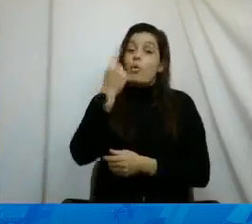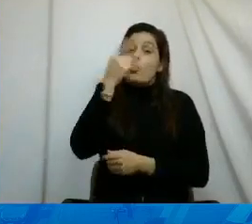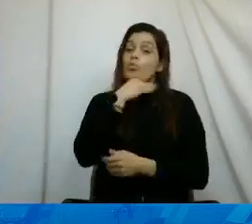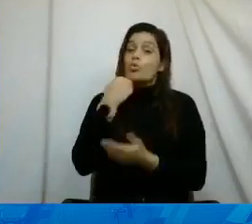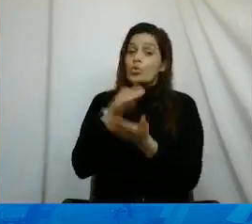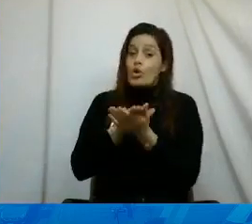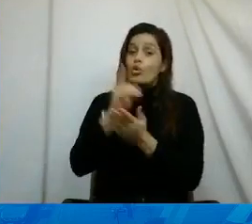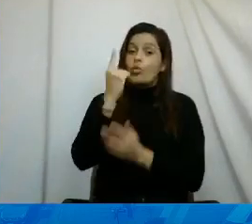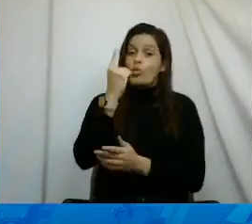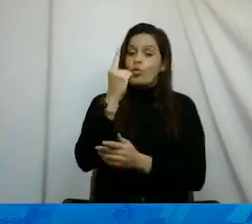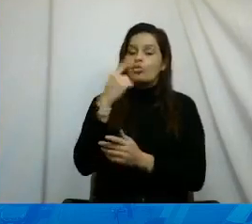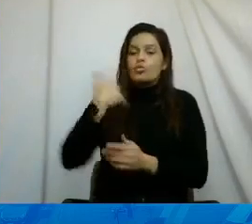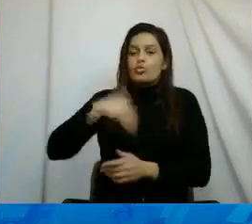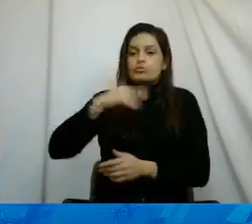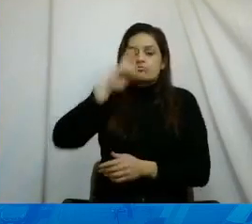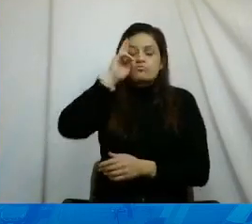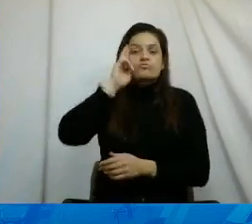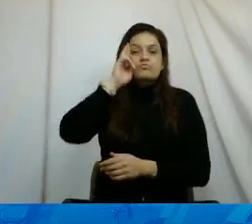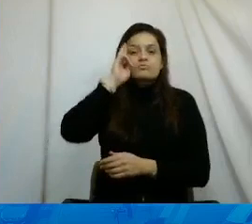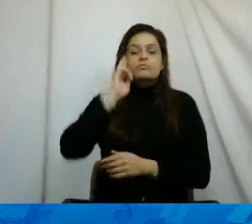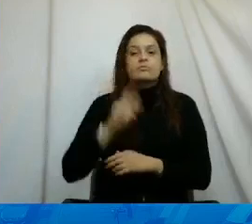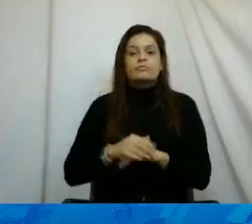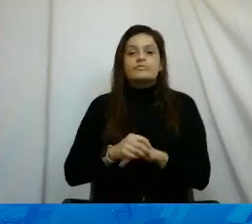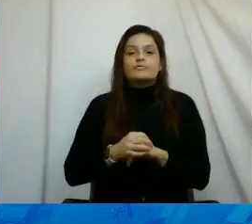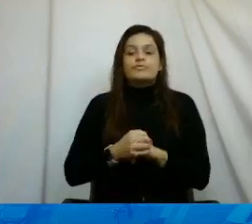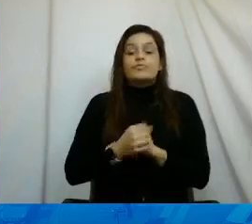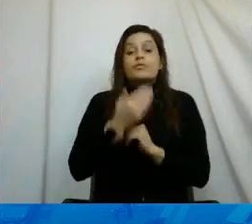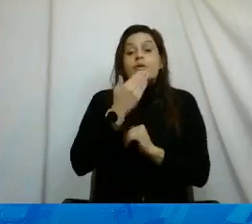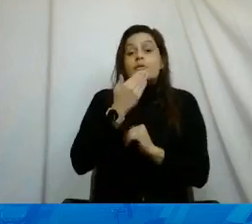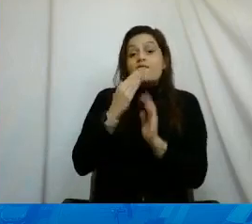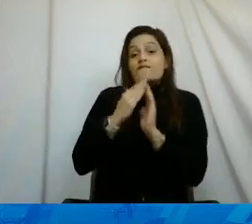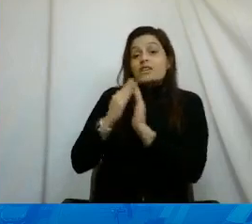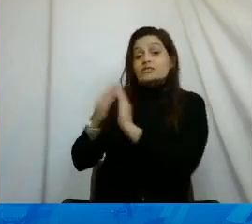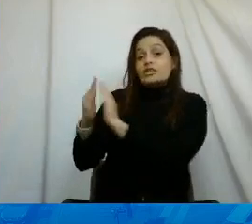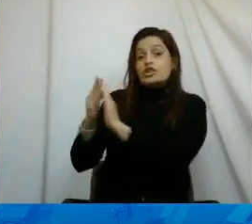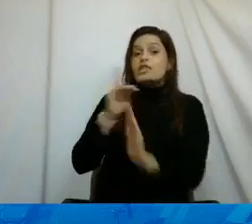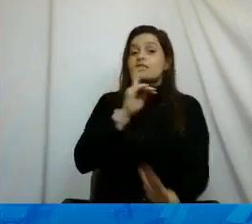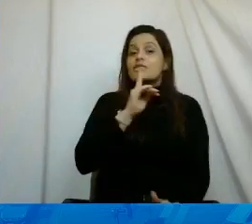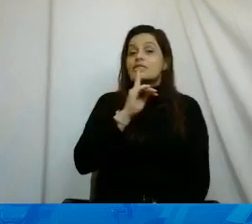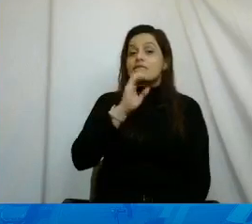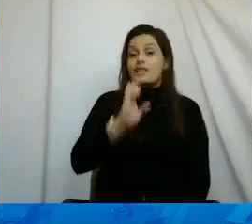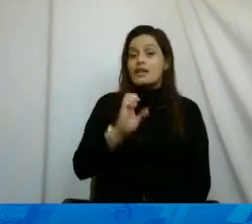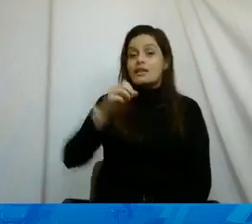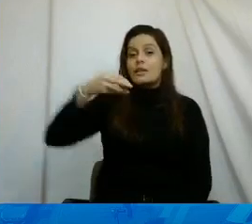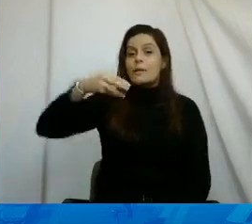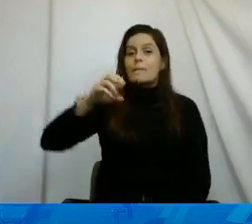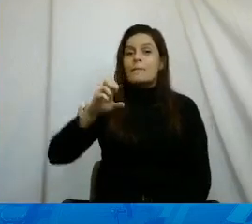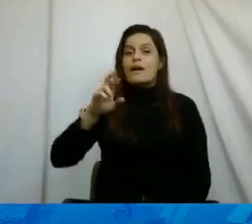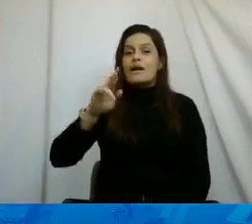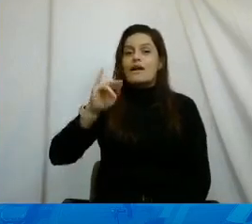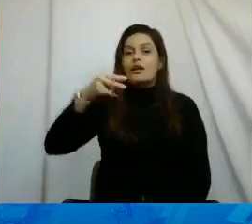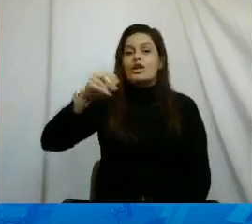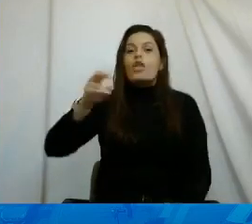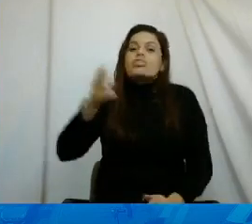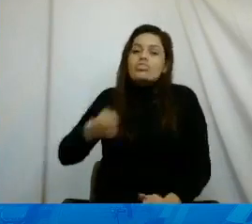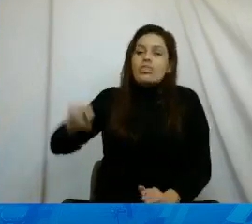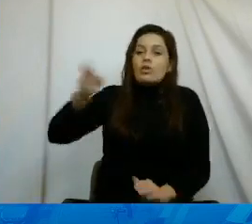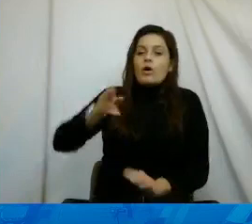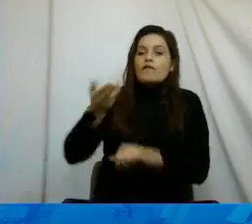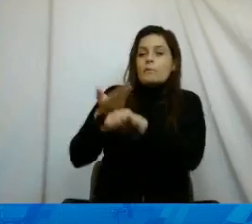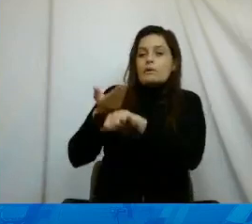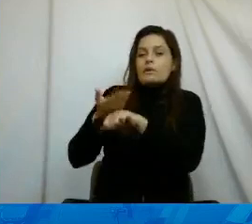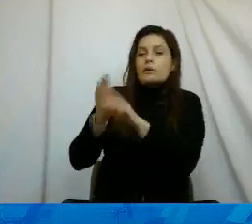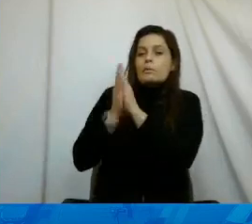una vida. Lo otro, que es vecino de la población Teniente Merino, me vuelven a solicitar que planteen el Consejo